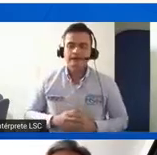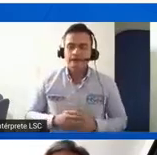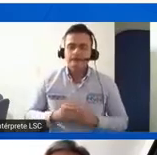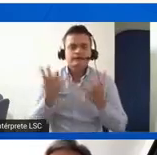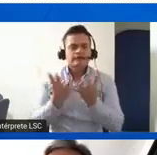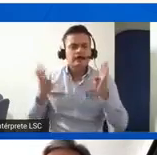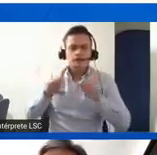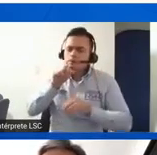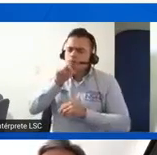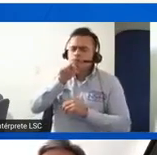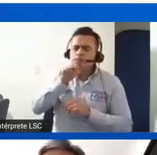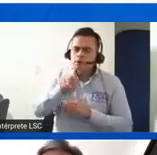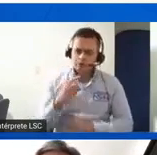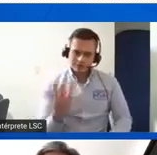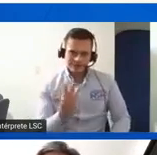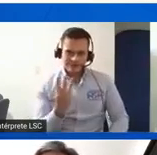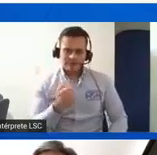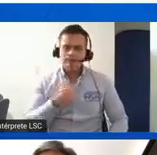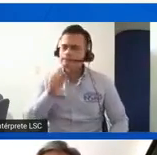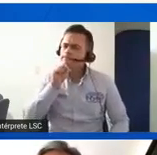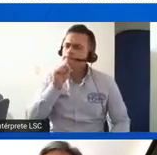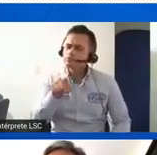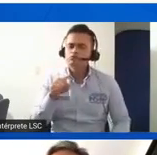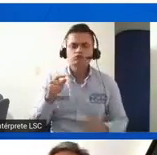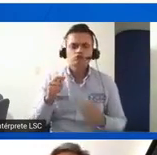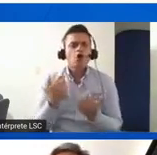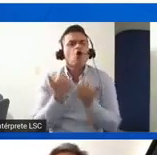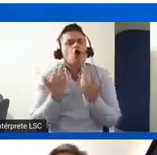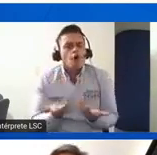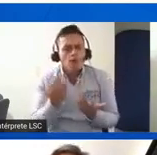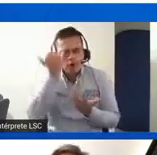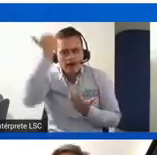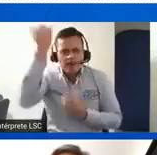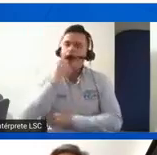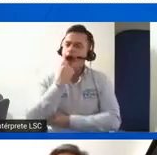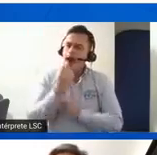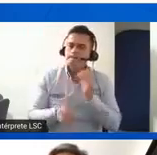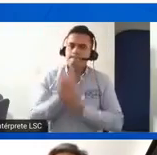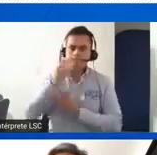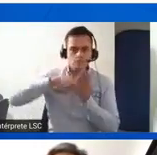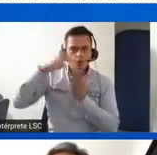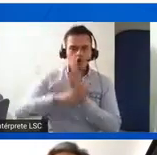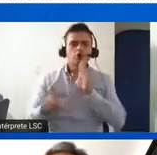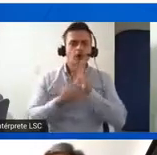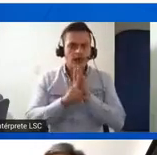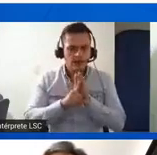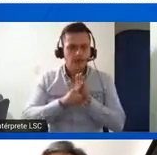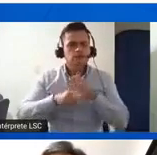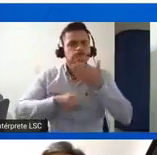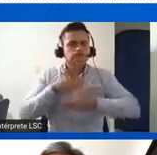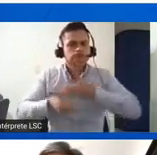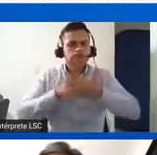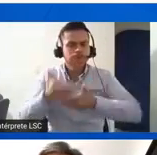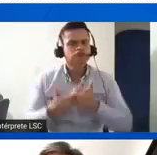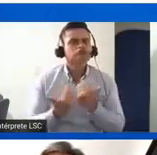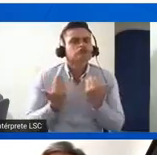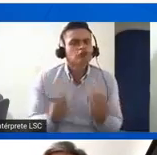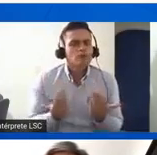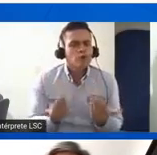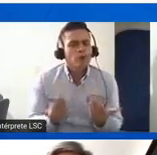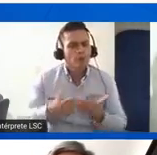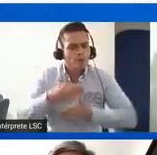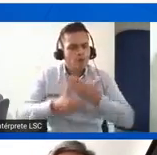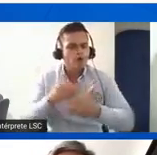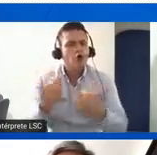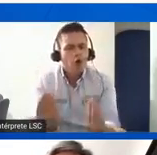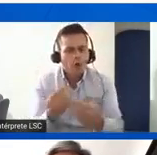cómo fue que llegaron a este proyecto de ley, cómo fue el proceso de creación de este proyecto de ley